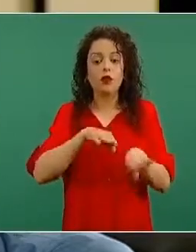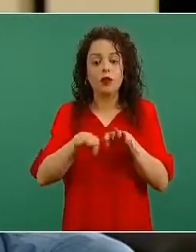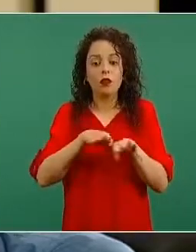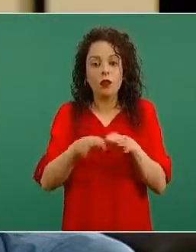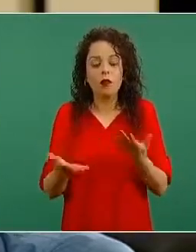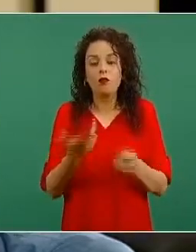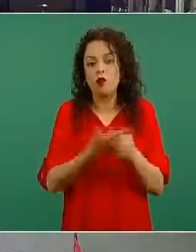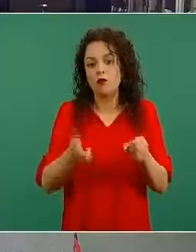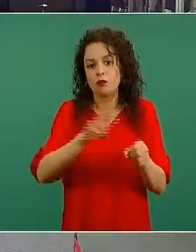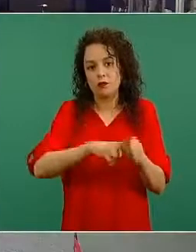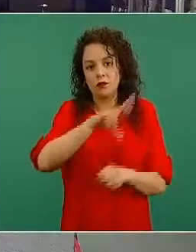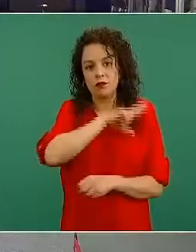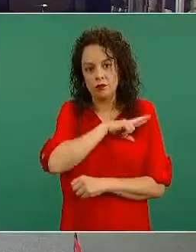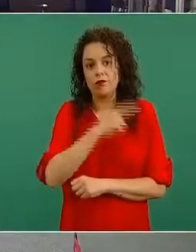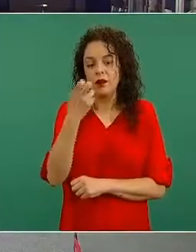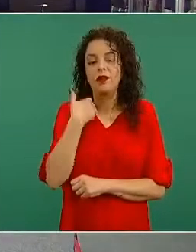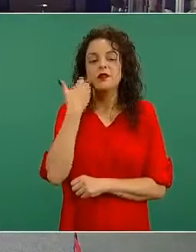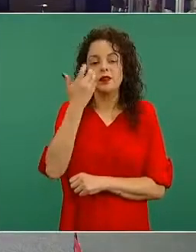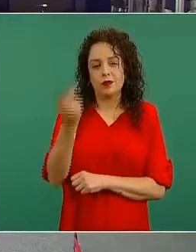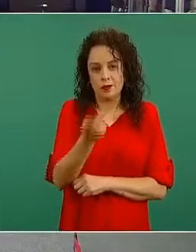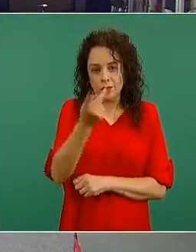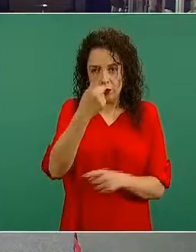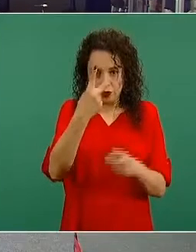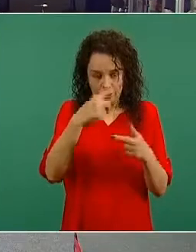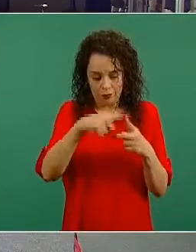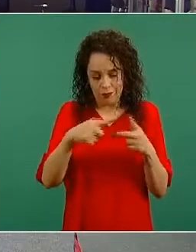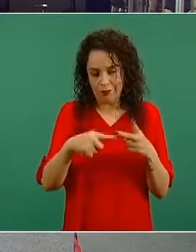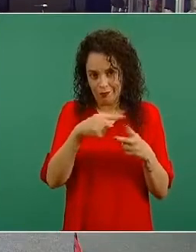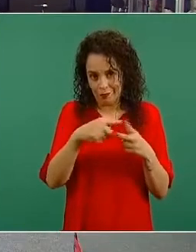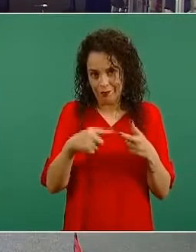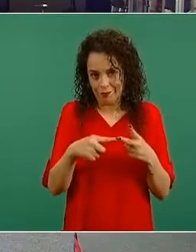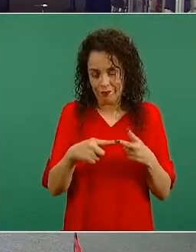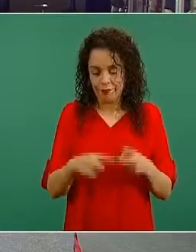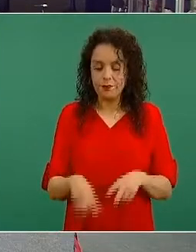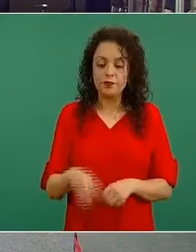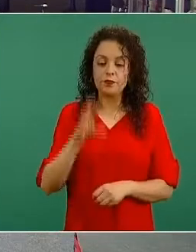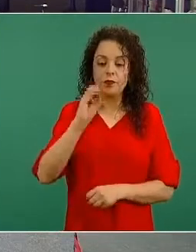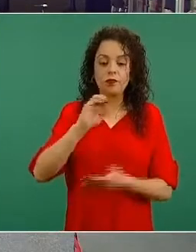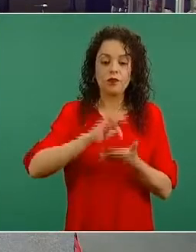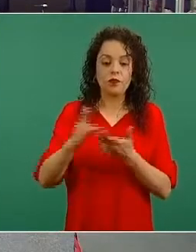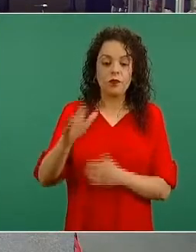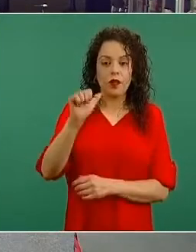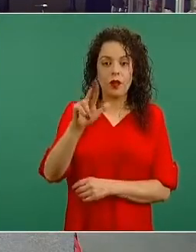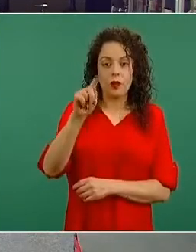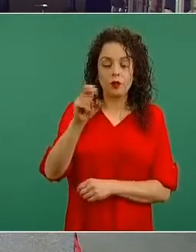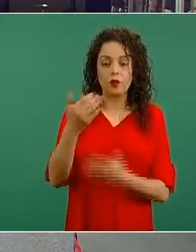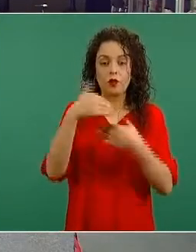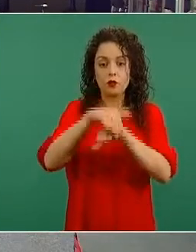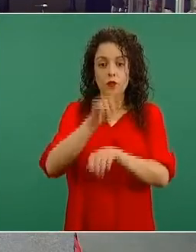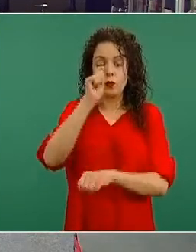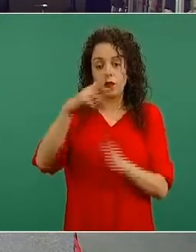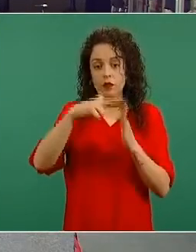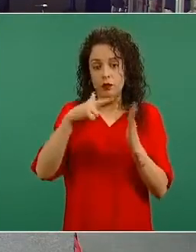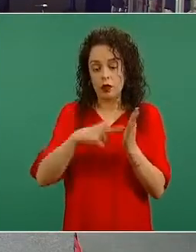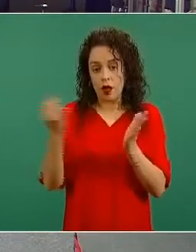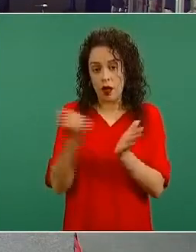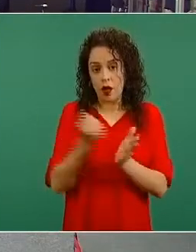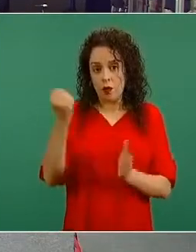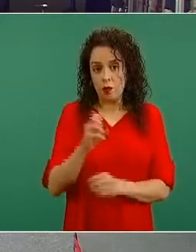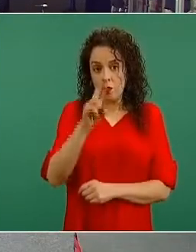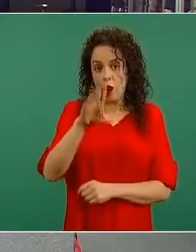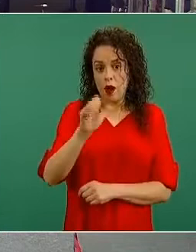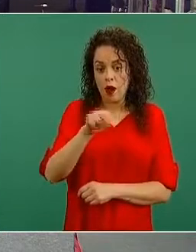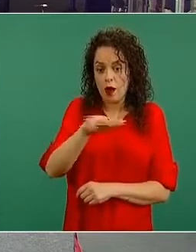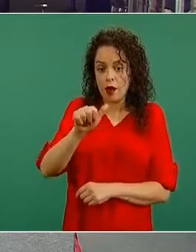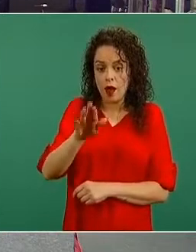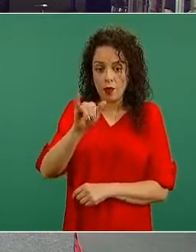pues bueno, esas dos. Gracias, Arturo. Sobre cannabis y la aprobación del reglamento, vamos a decir